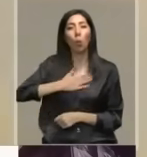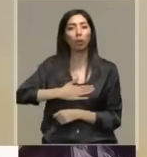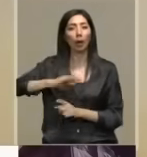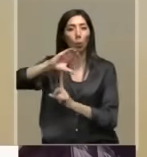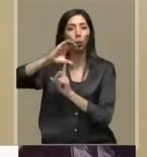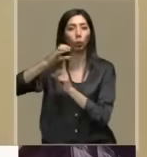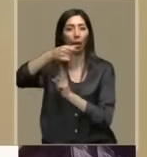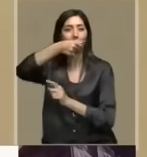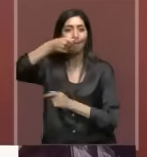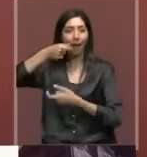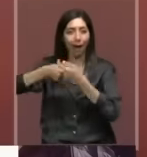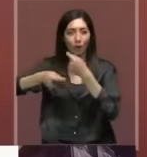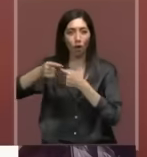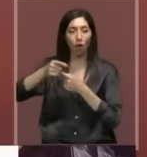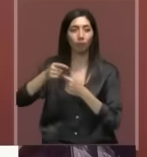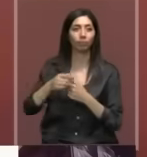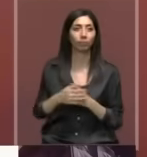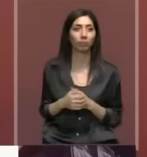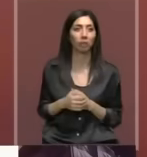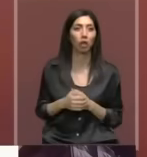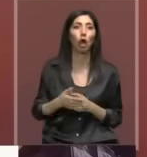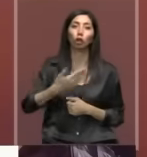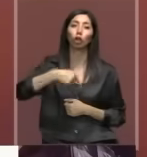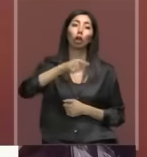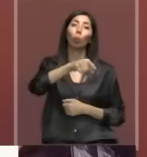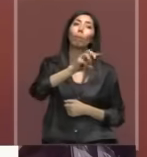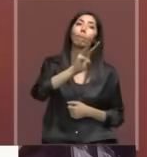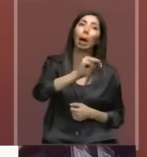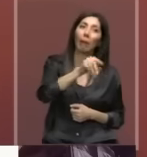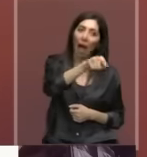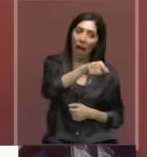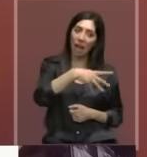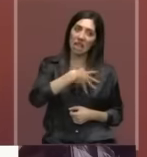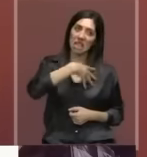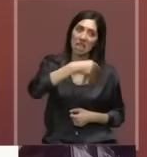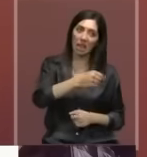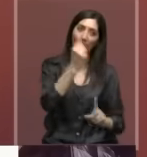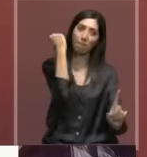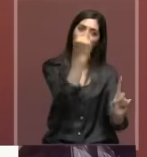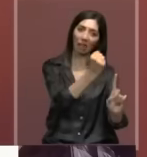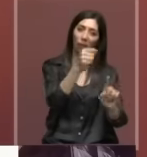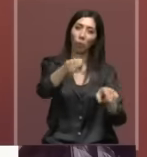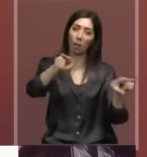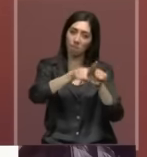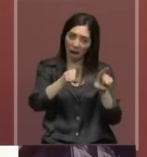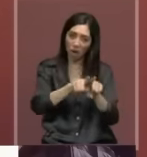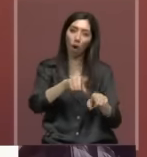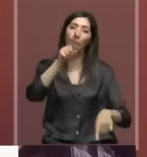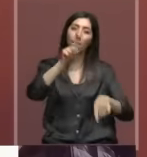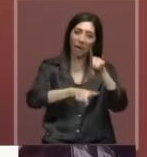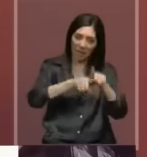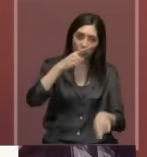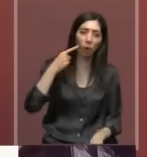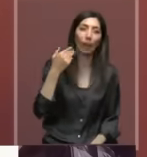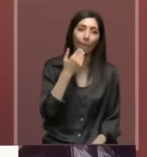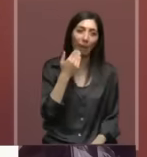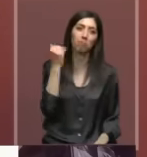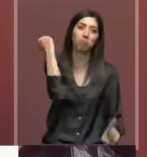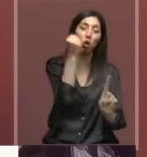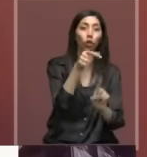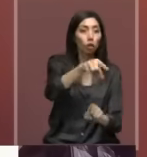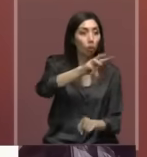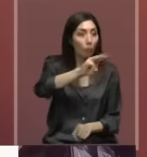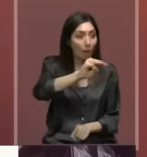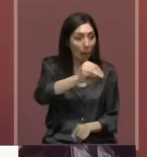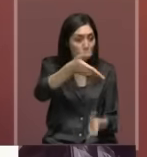líder les impregnó. Date a tu mamá, a tu hija, a tu hermano, a tu primo. Si tu mamá está